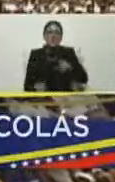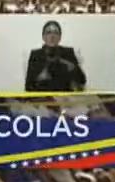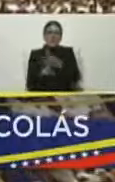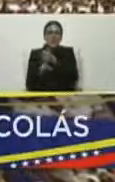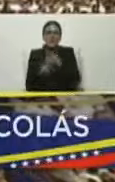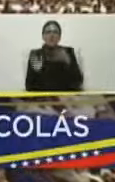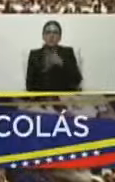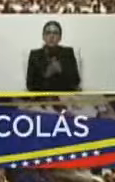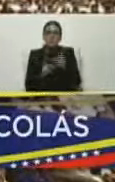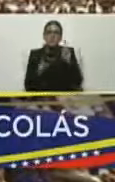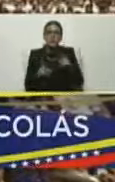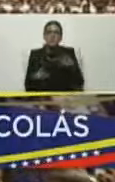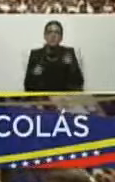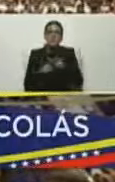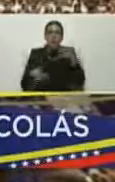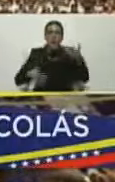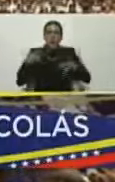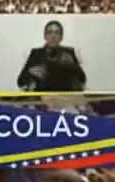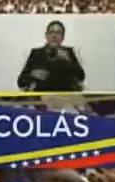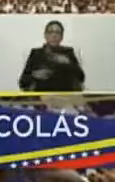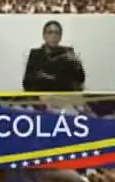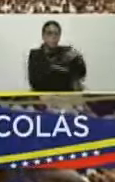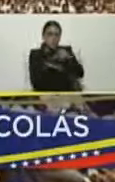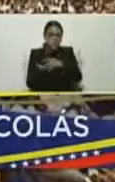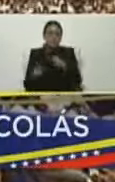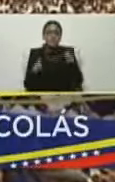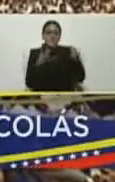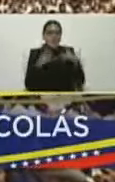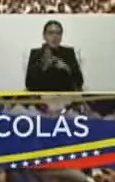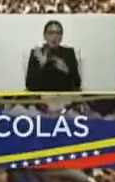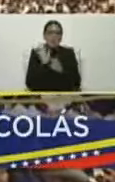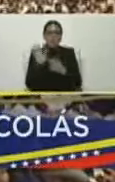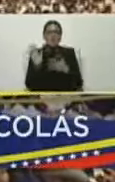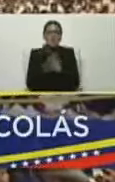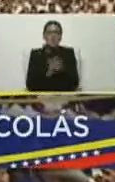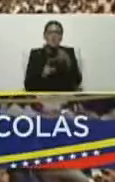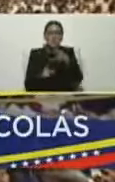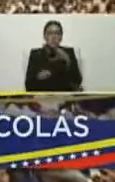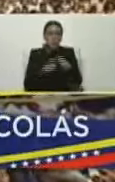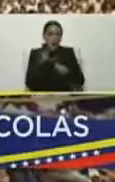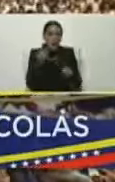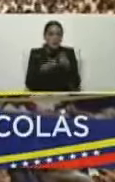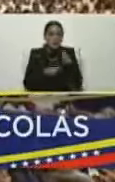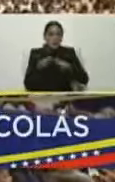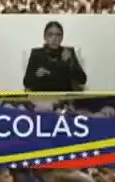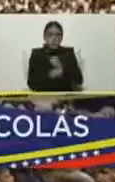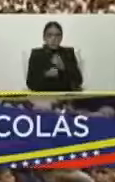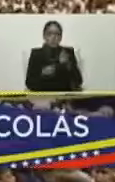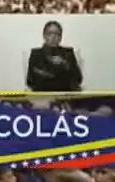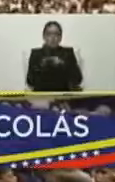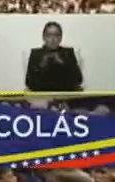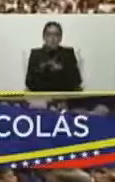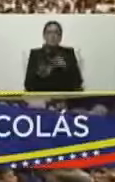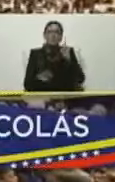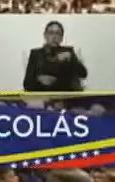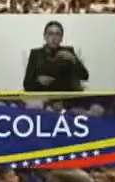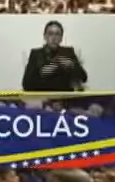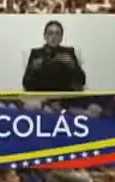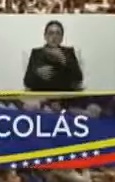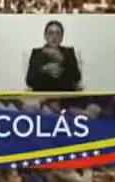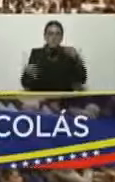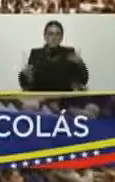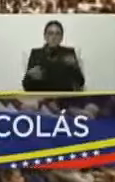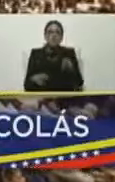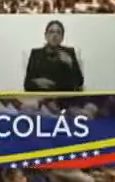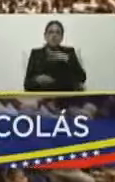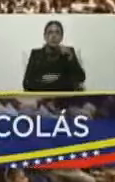de feria, donde puedan colocar sus productos. Formaron parte del plan de formación y de formalización. Así que aquí están las cuatro F